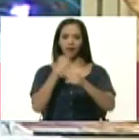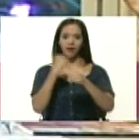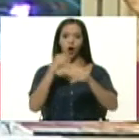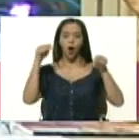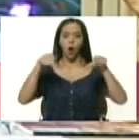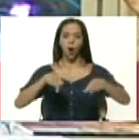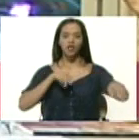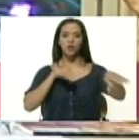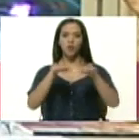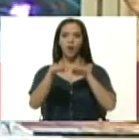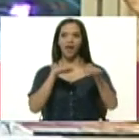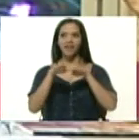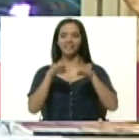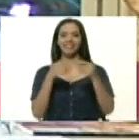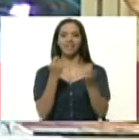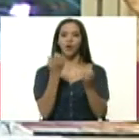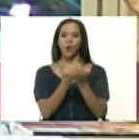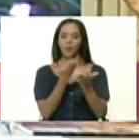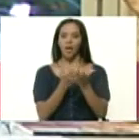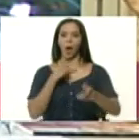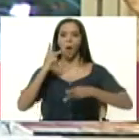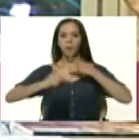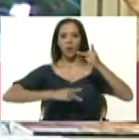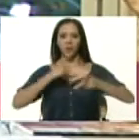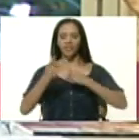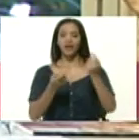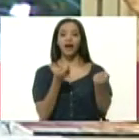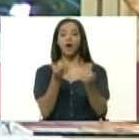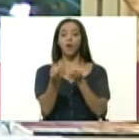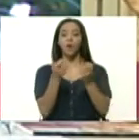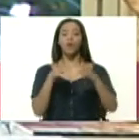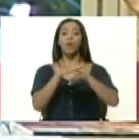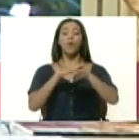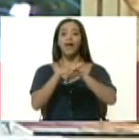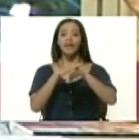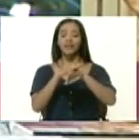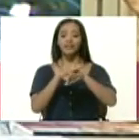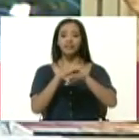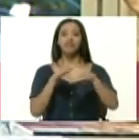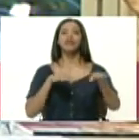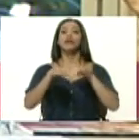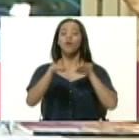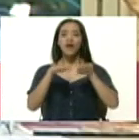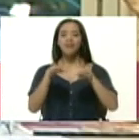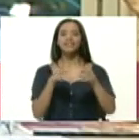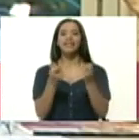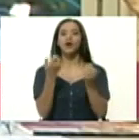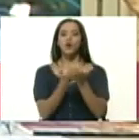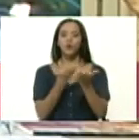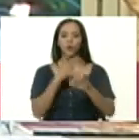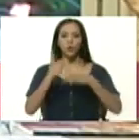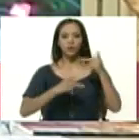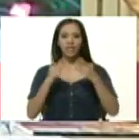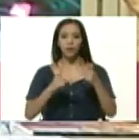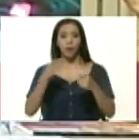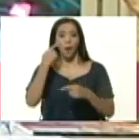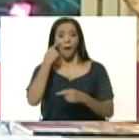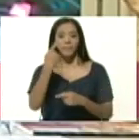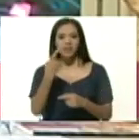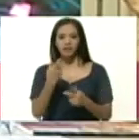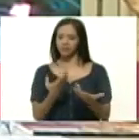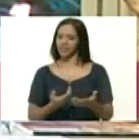jueves de economía productiva, jueves económico productivo, muy importante, mire, mantener el ritmo del trabajo,